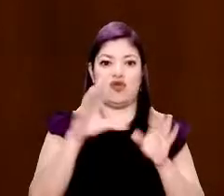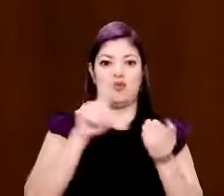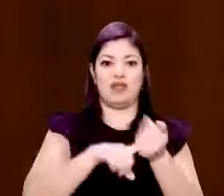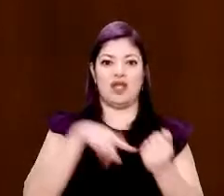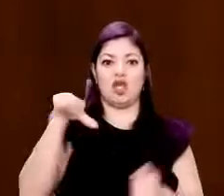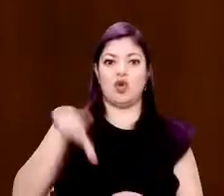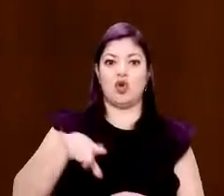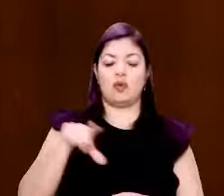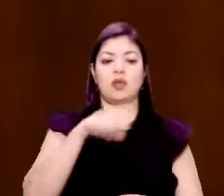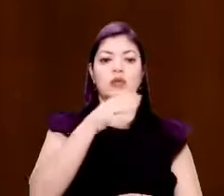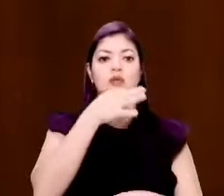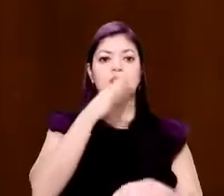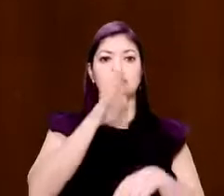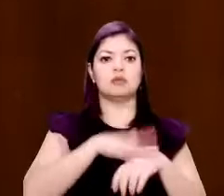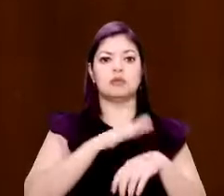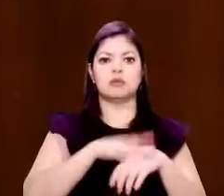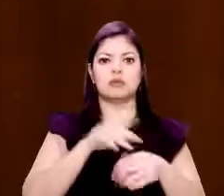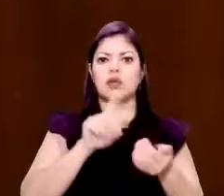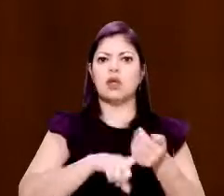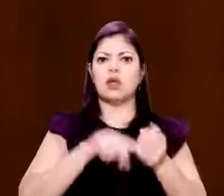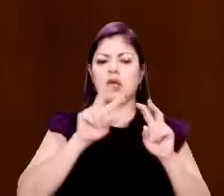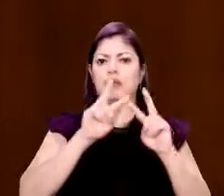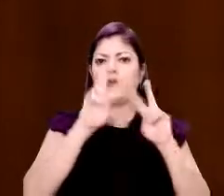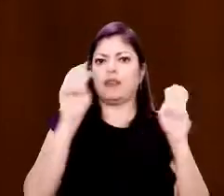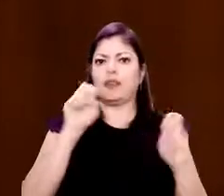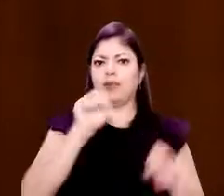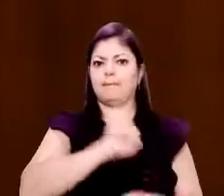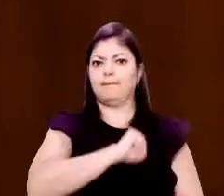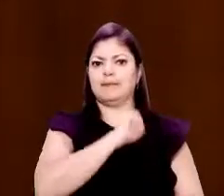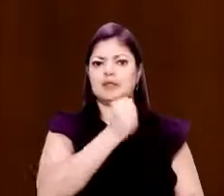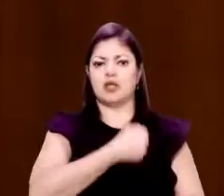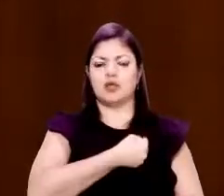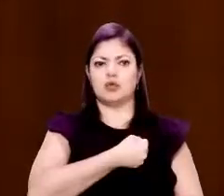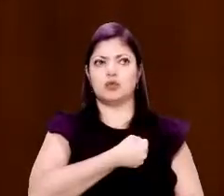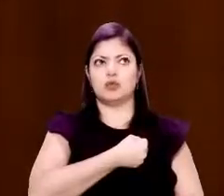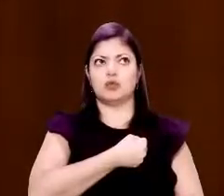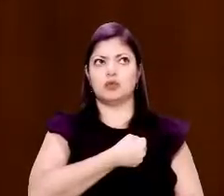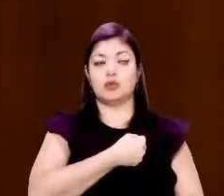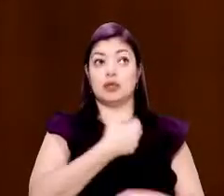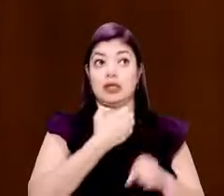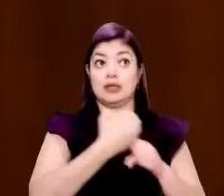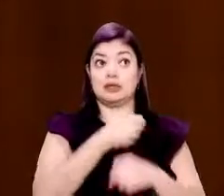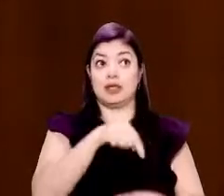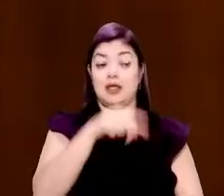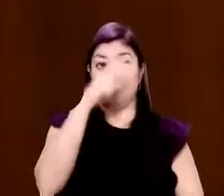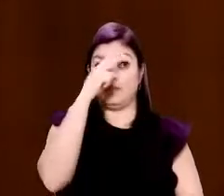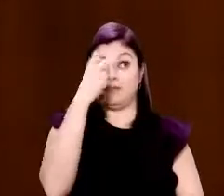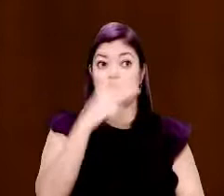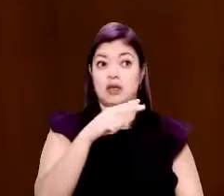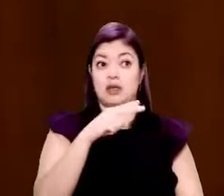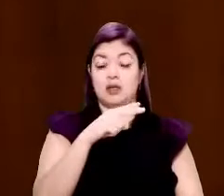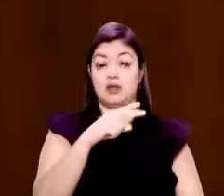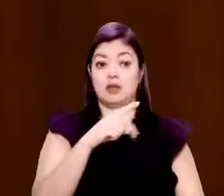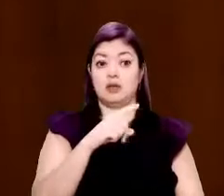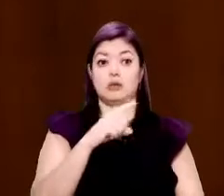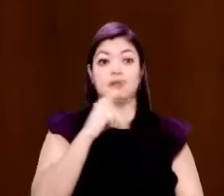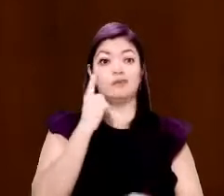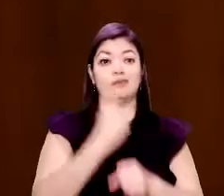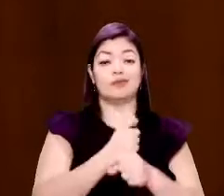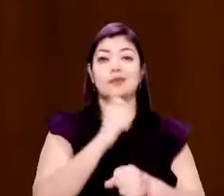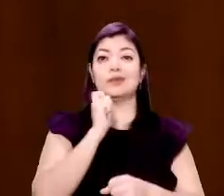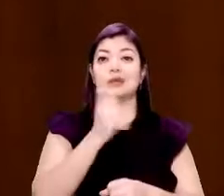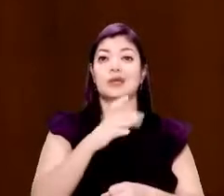se enuncia respecto al tema de salud que somos la entidad con el sistema de salud más grande del